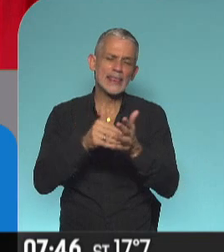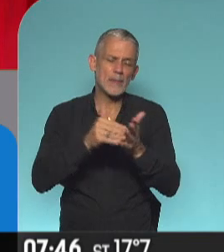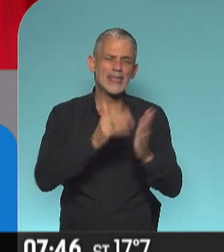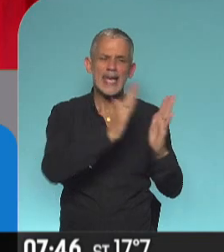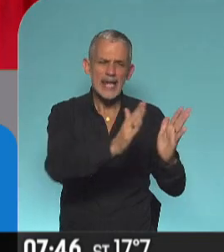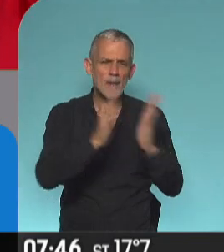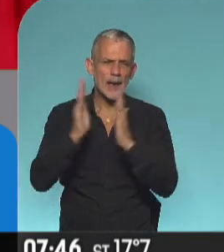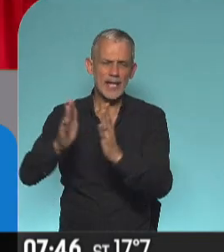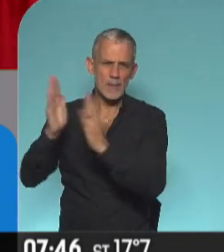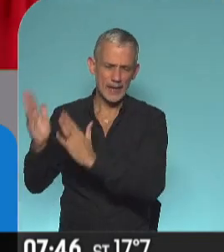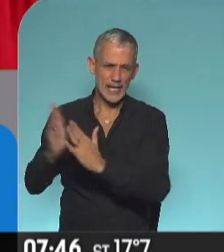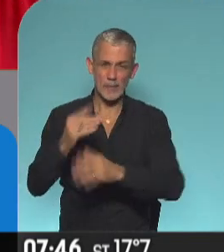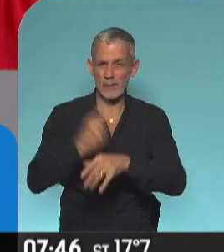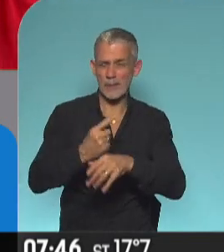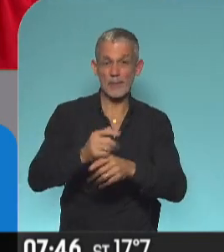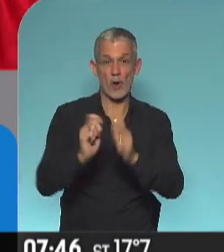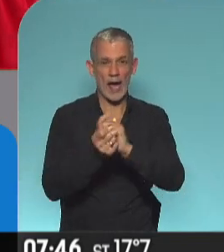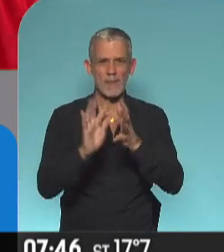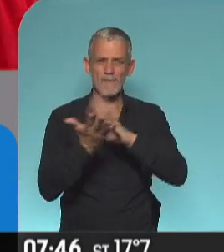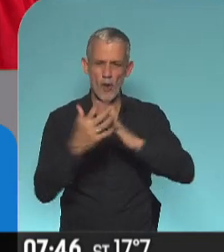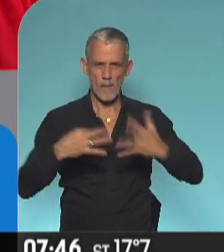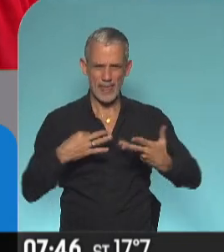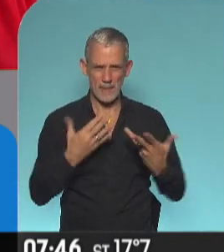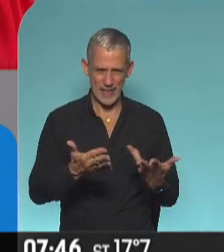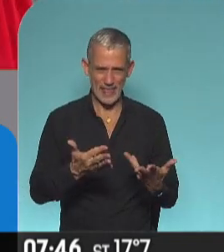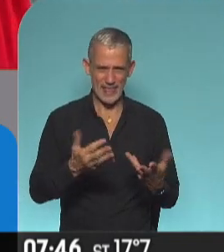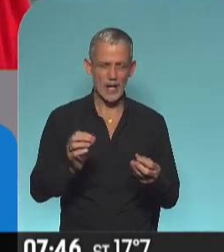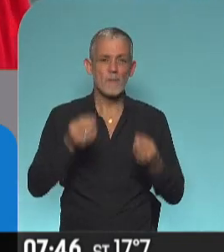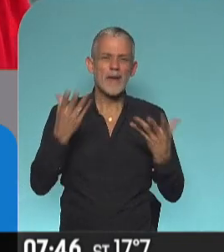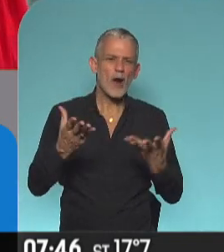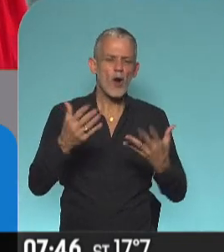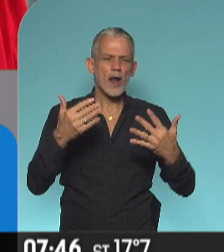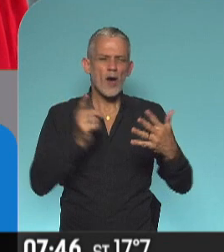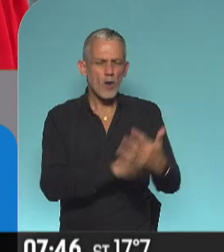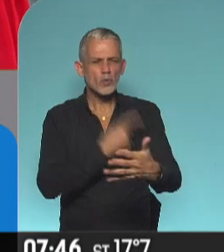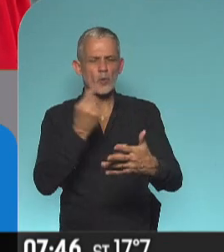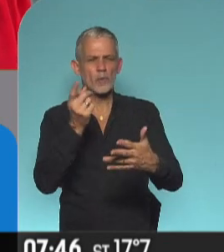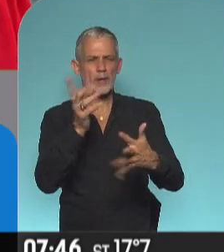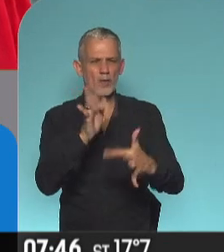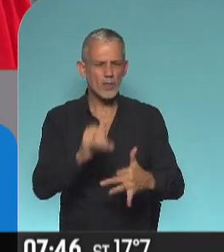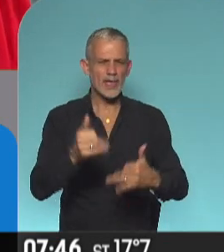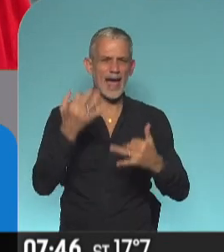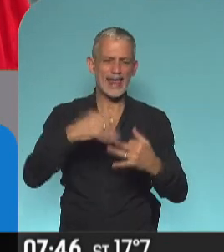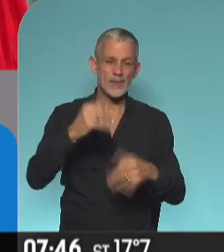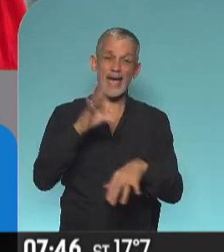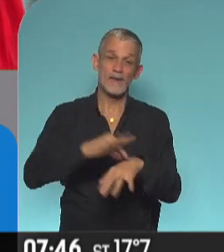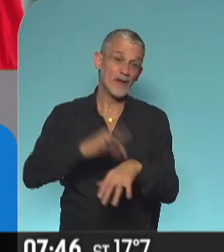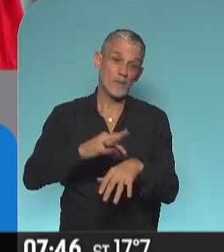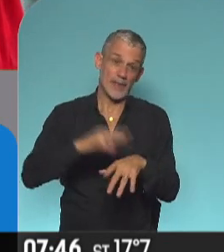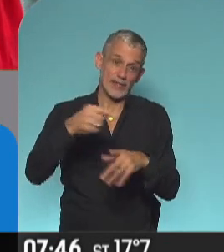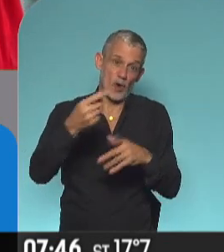Desde el principio le vamos a decir que cambien su estilo de vida, que mejoren sus hábitos y que se traten las